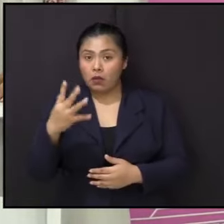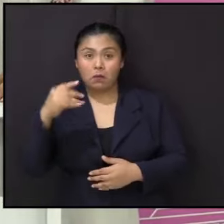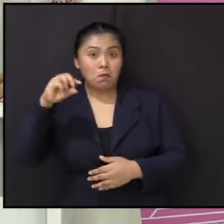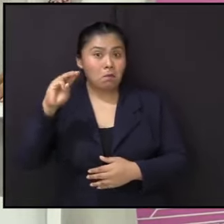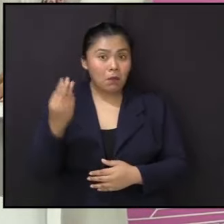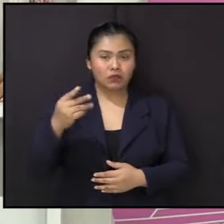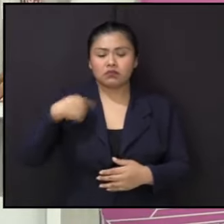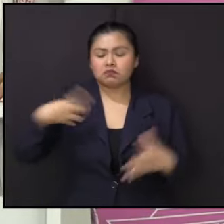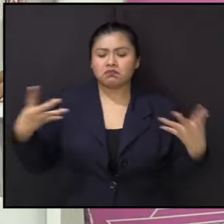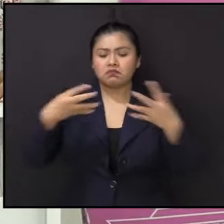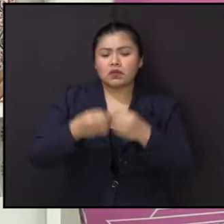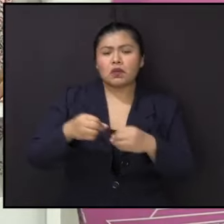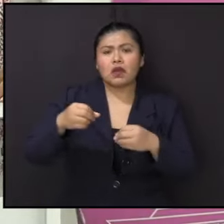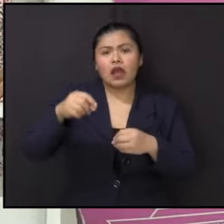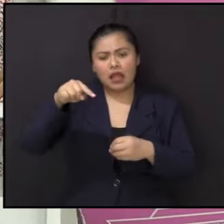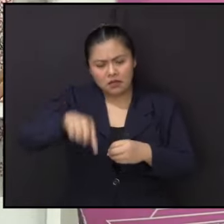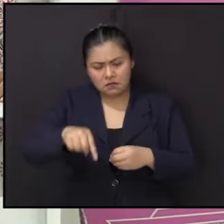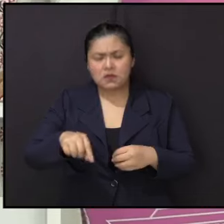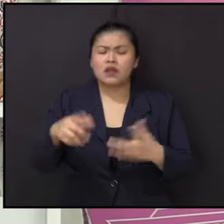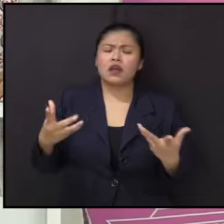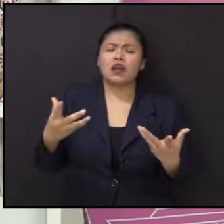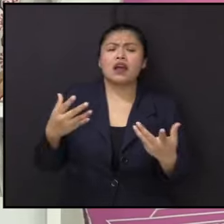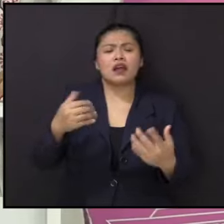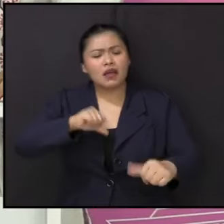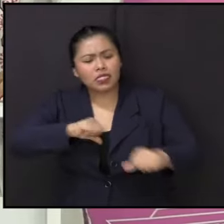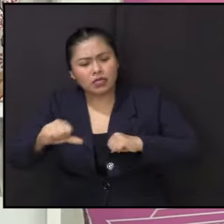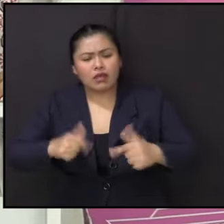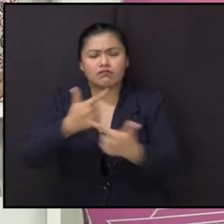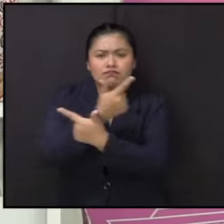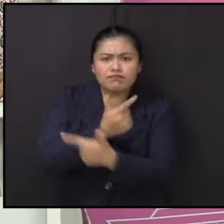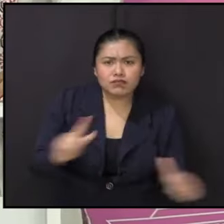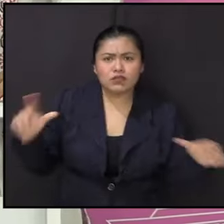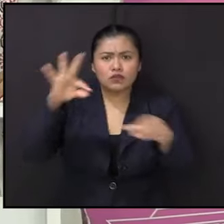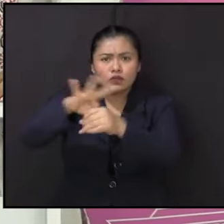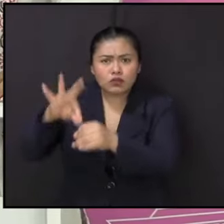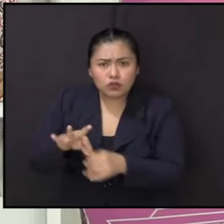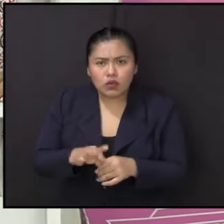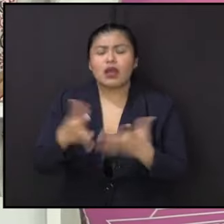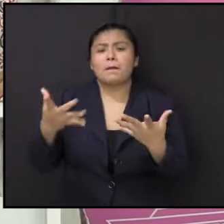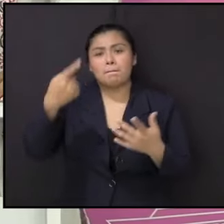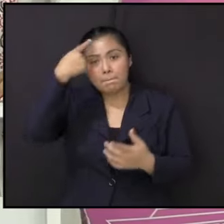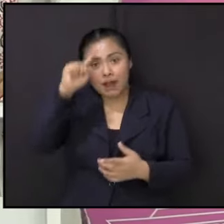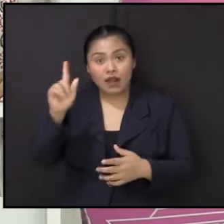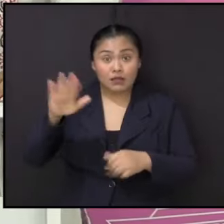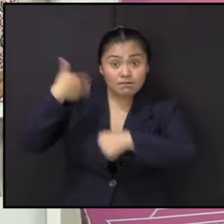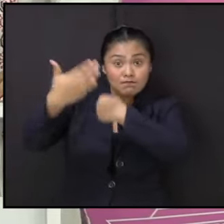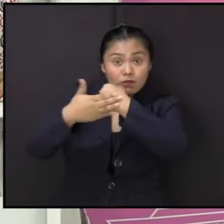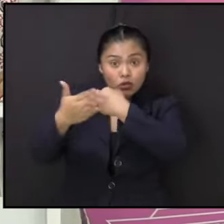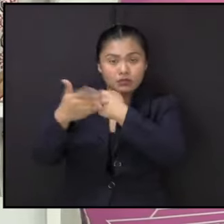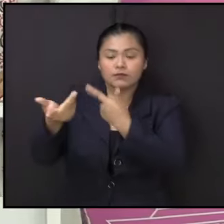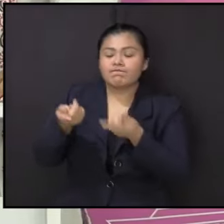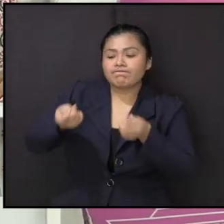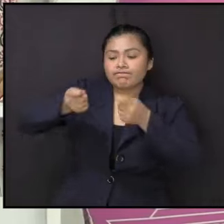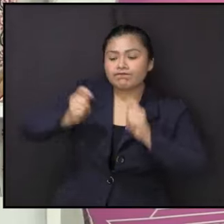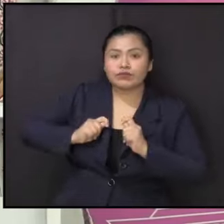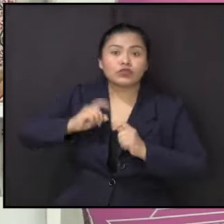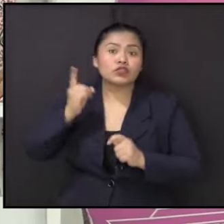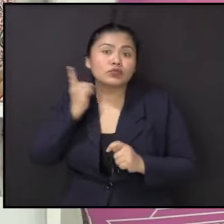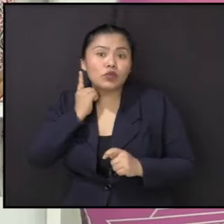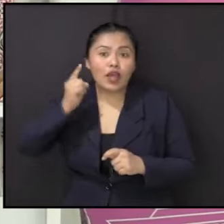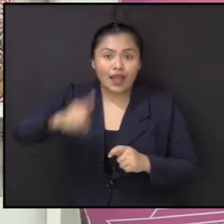este ejercicio democrático entre candidatos y candidatas a ocupar el cargo de diputado de mayoría relativa por